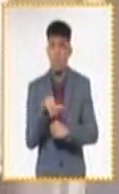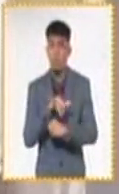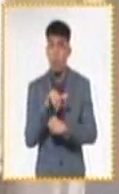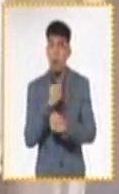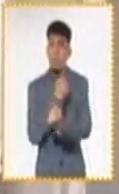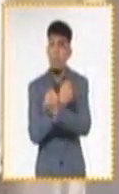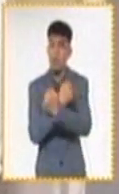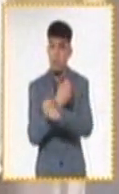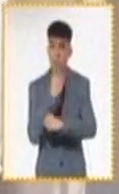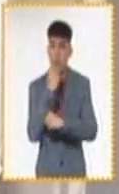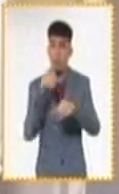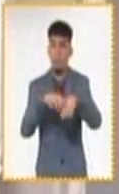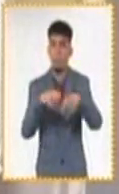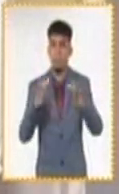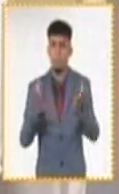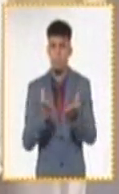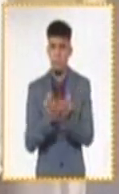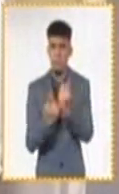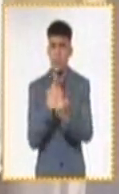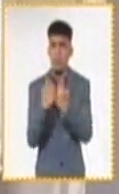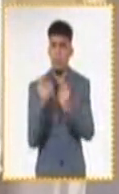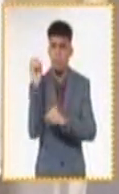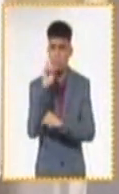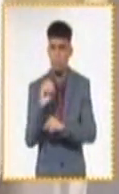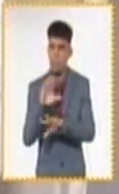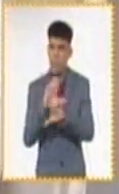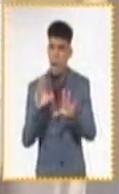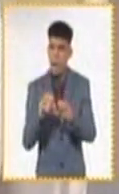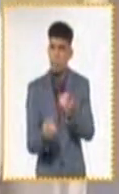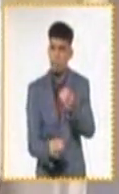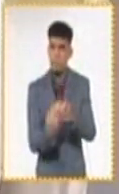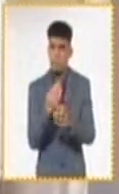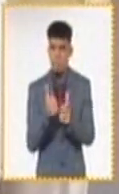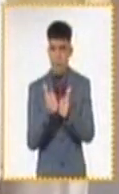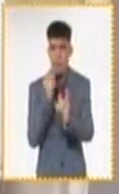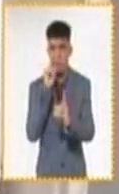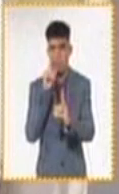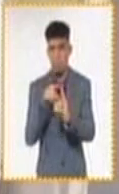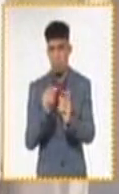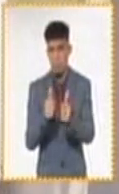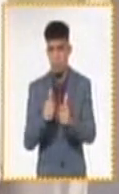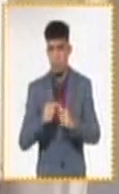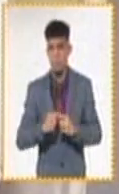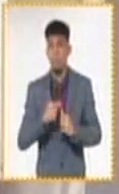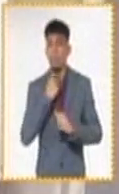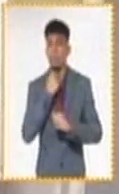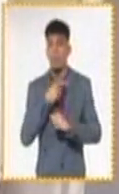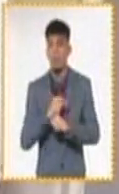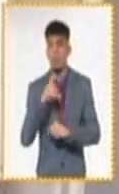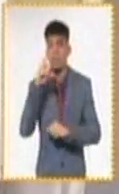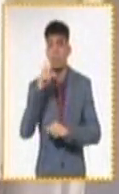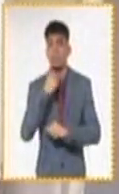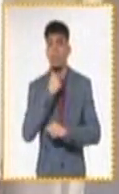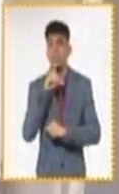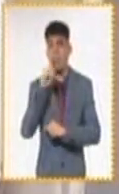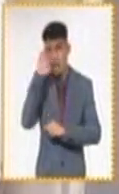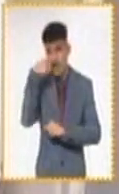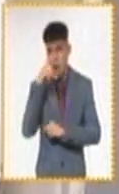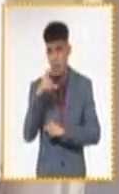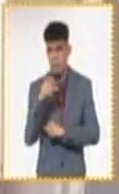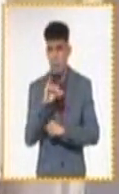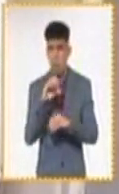articulaciones que se han logrado esenciales en el devenir político latinoamericano, como la CELAC, y que pueden